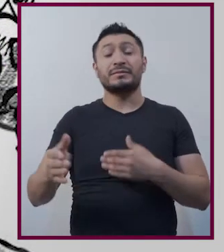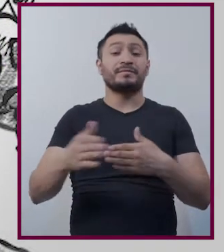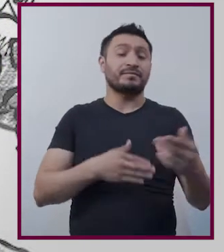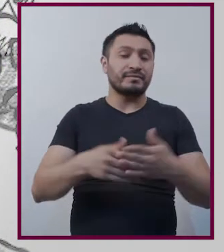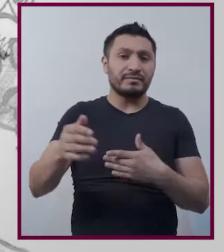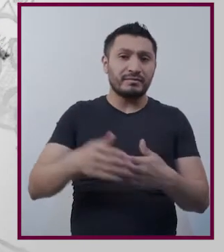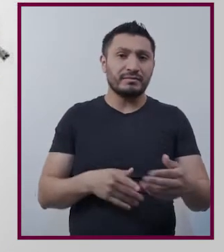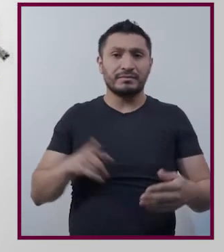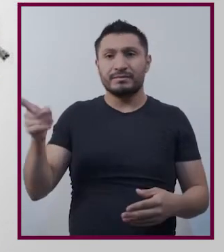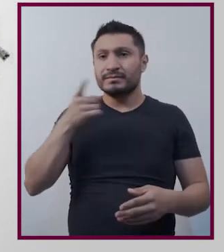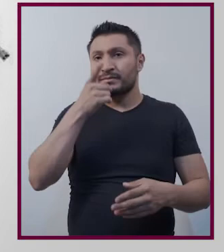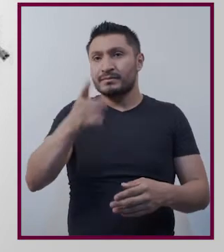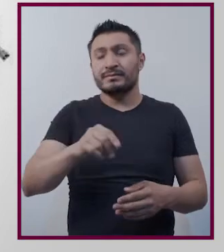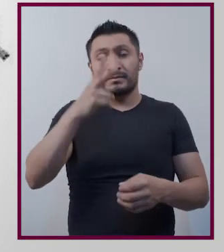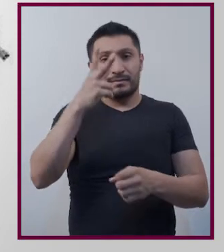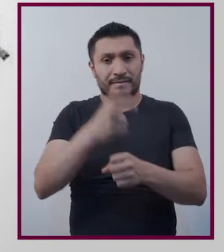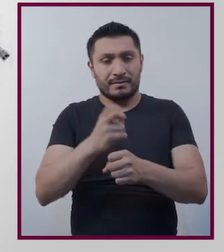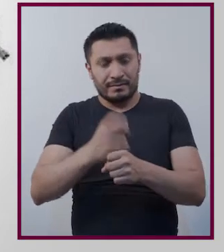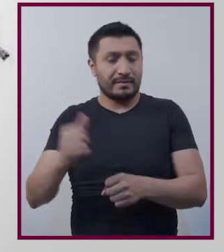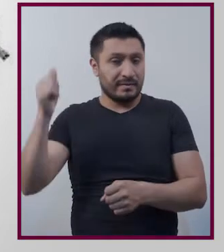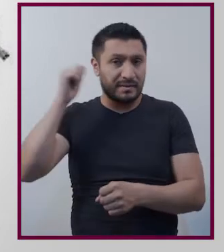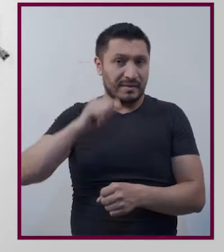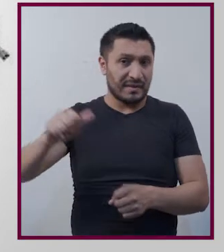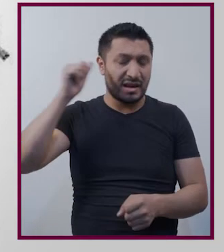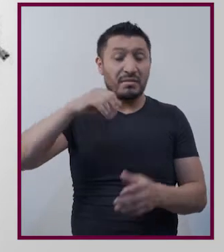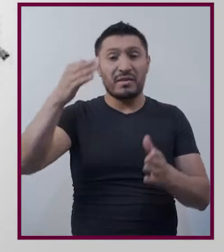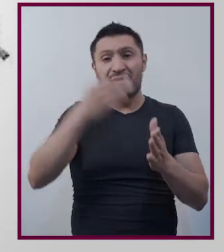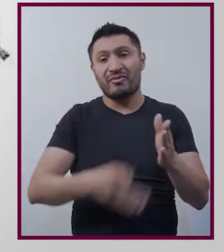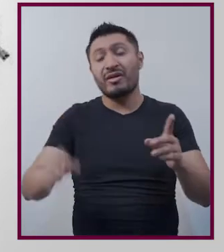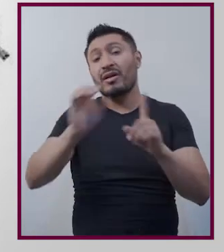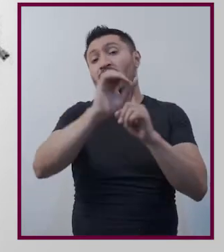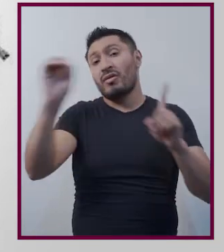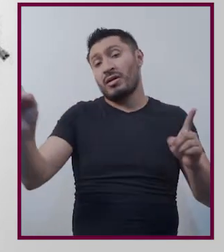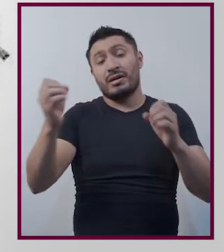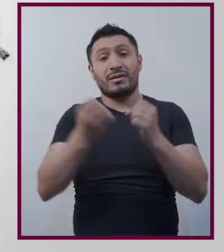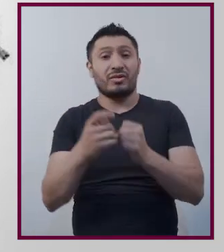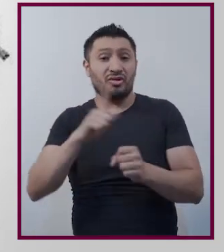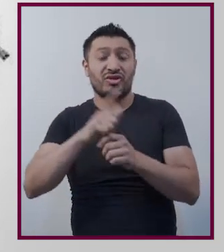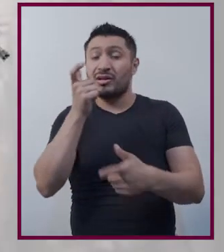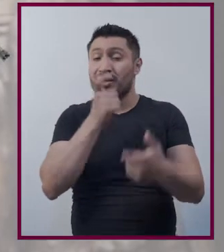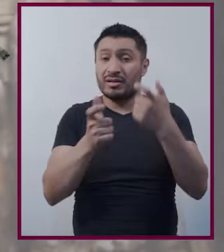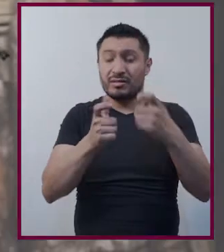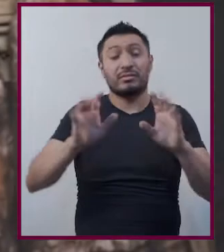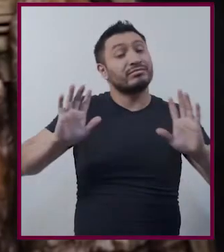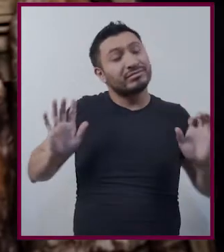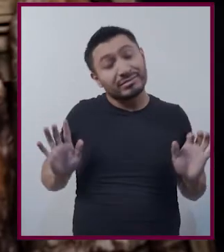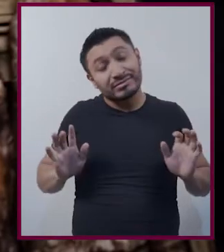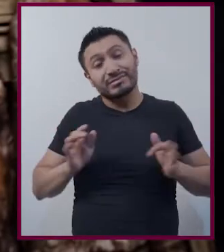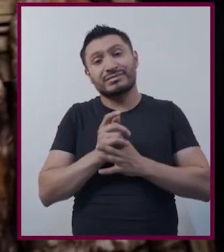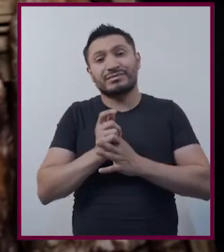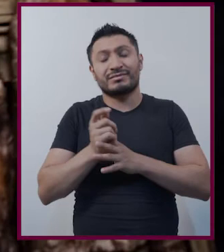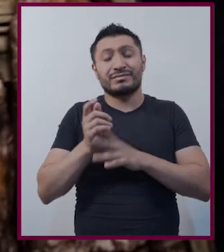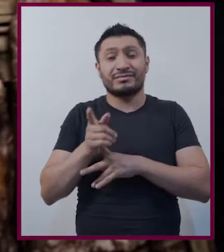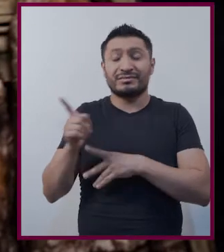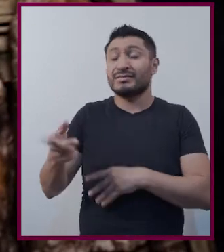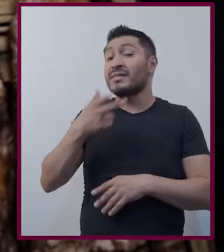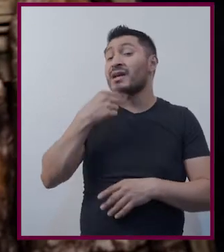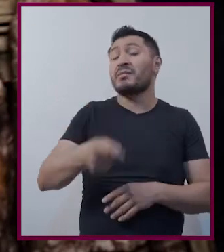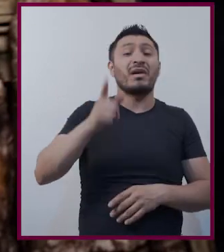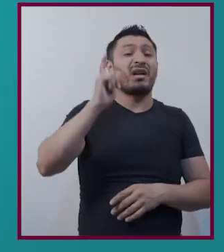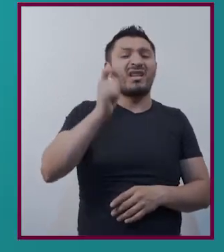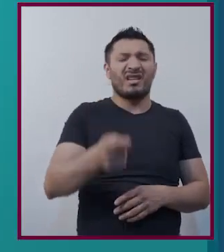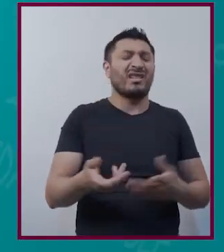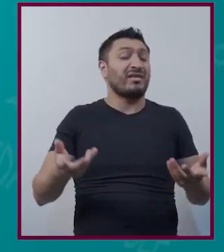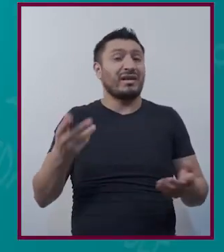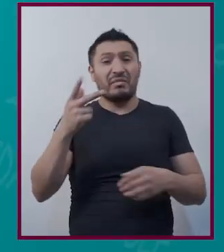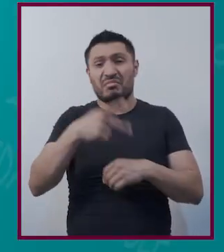él, y lo segundo casi siempre carece de organización socioeconómica. Y para Fukuyama no representan mayor